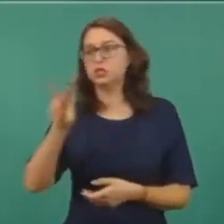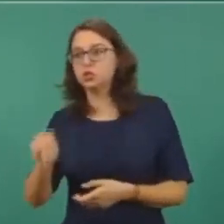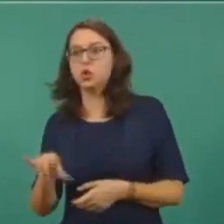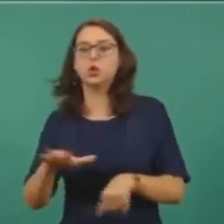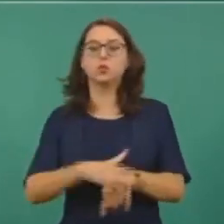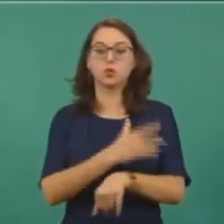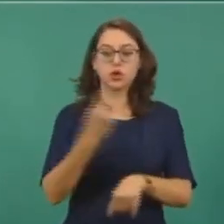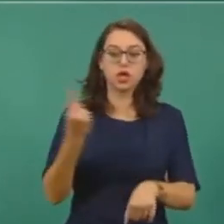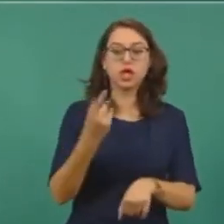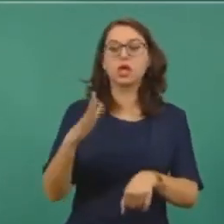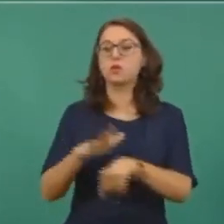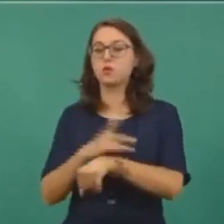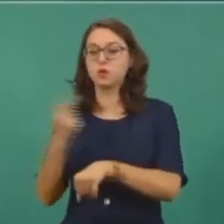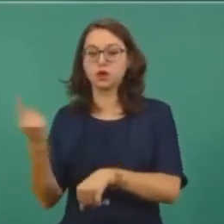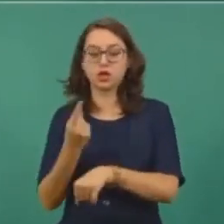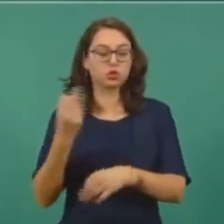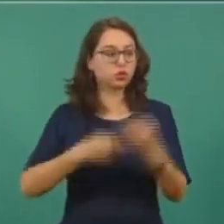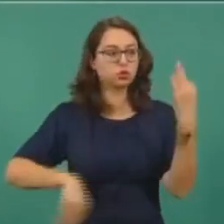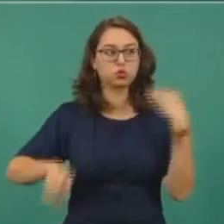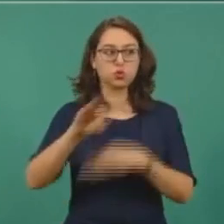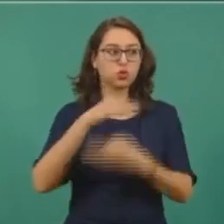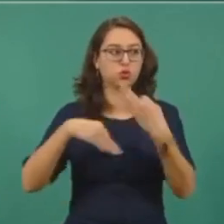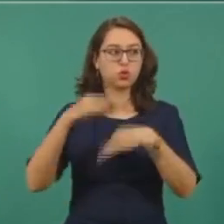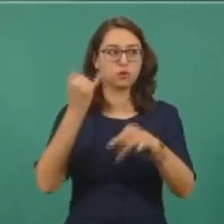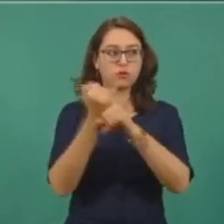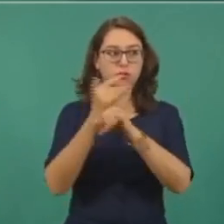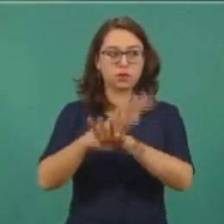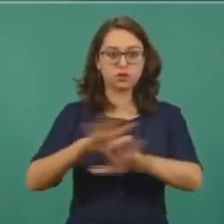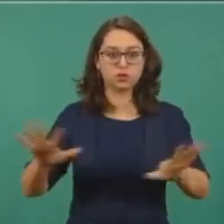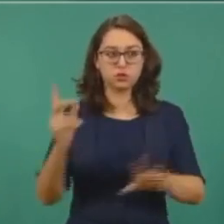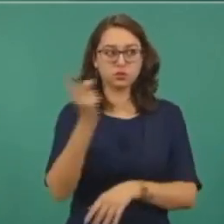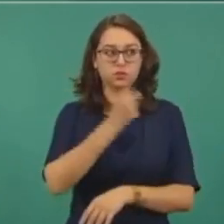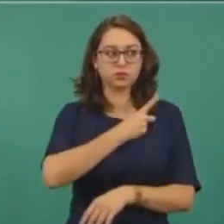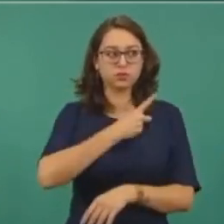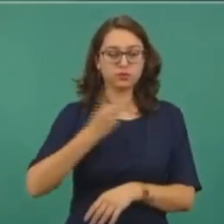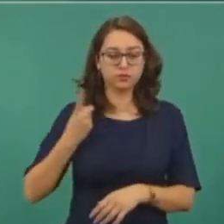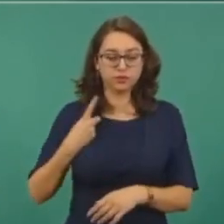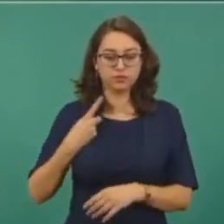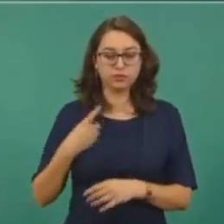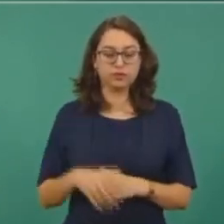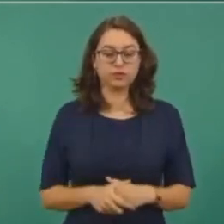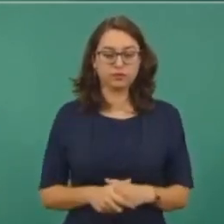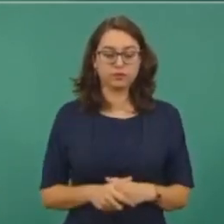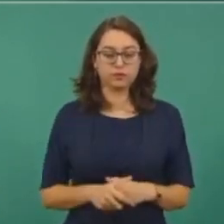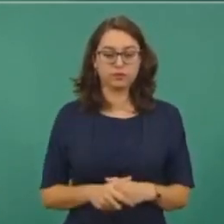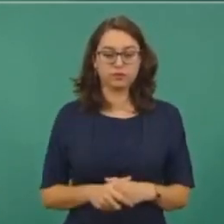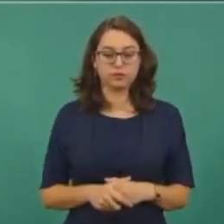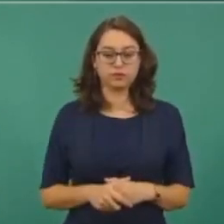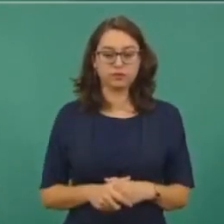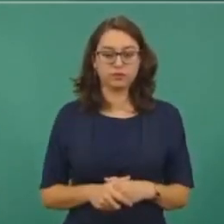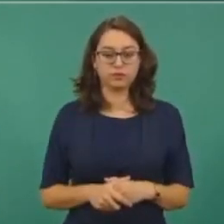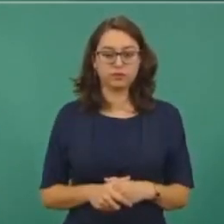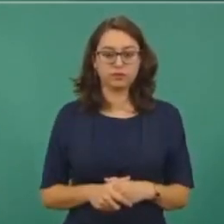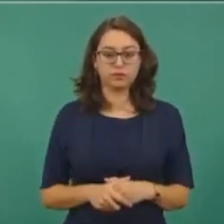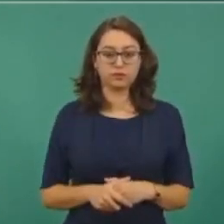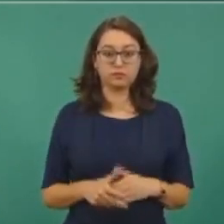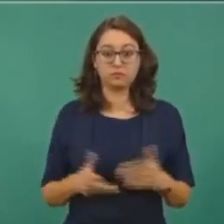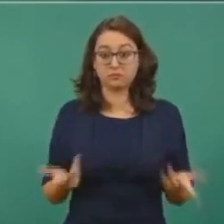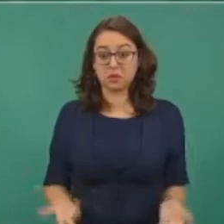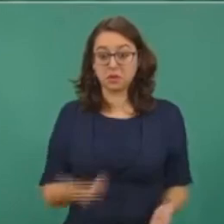al no. Es muy sencillo. Si quieres que